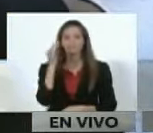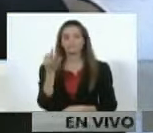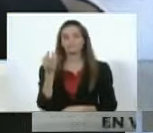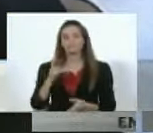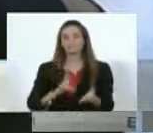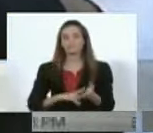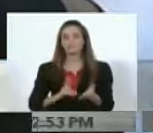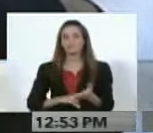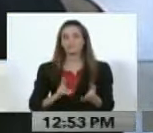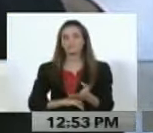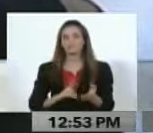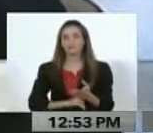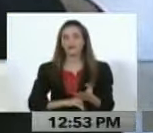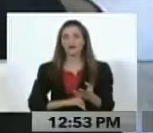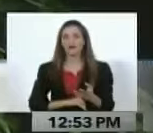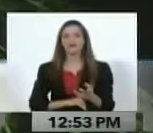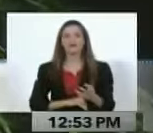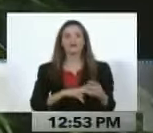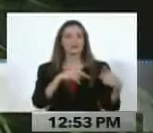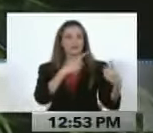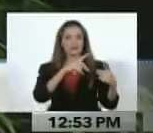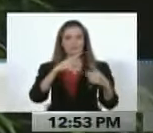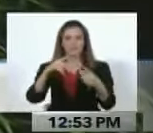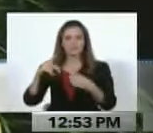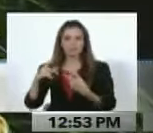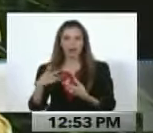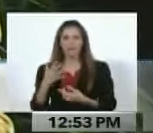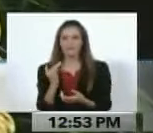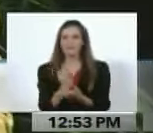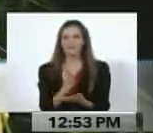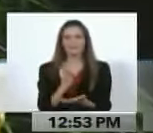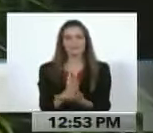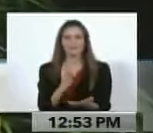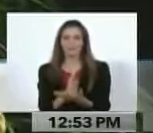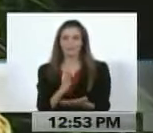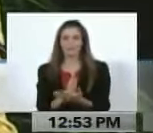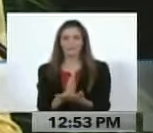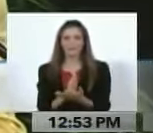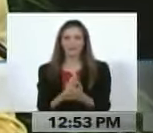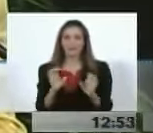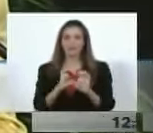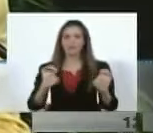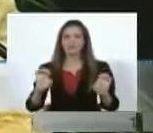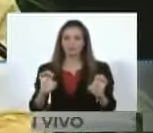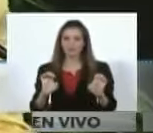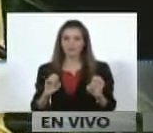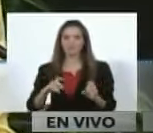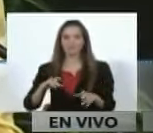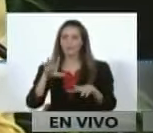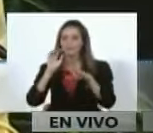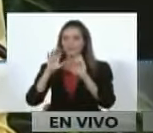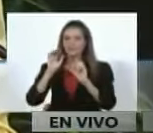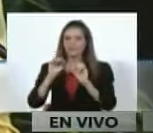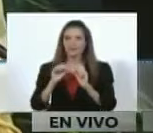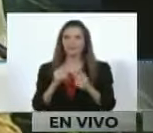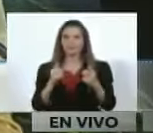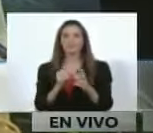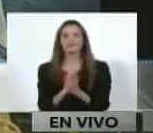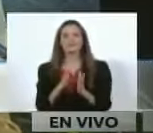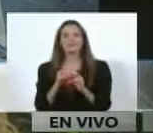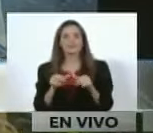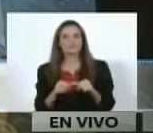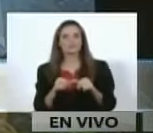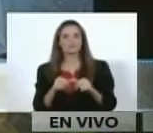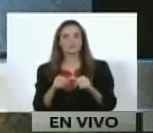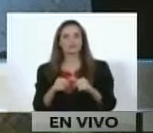realmente multidimensional, que tuvo siempre educación, formación, militancia, de